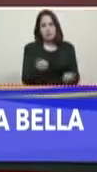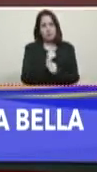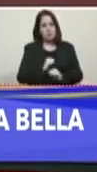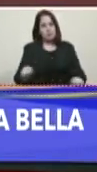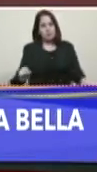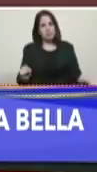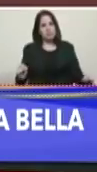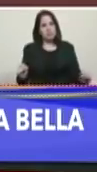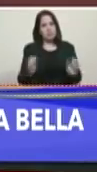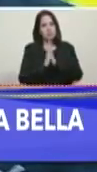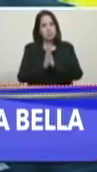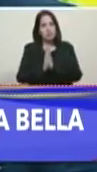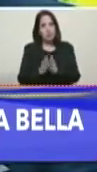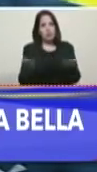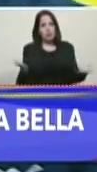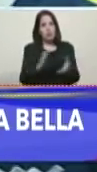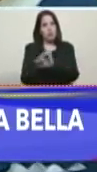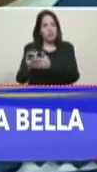compañero